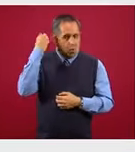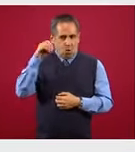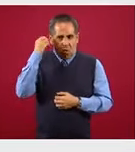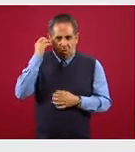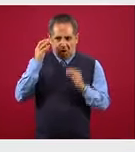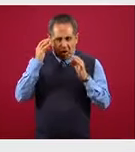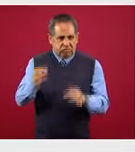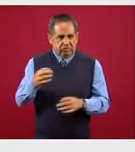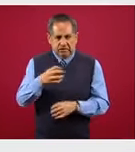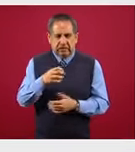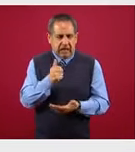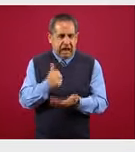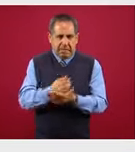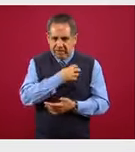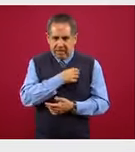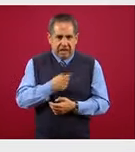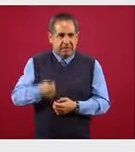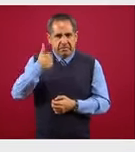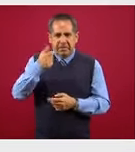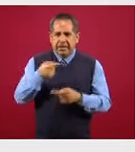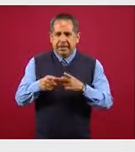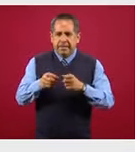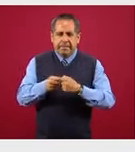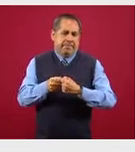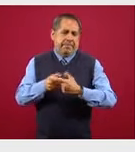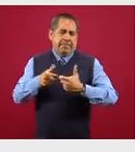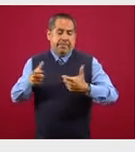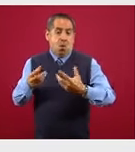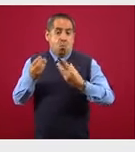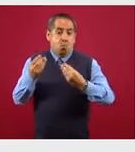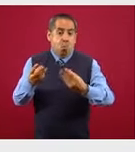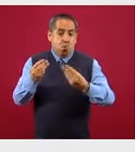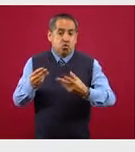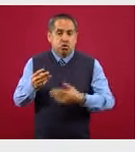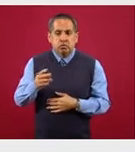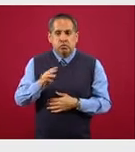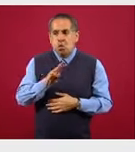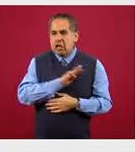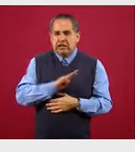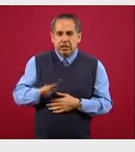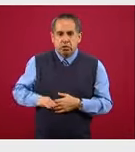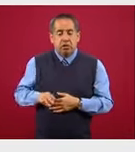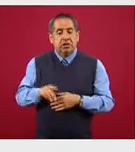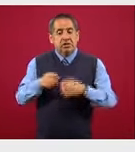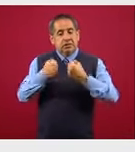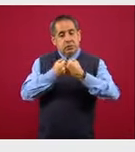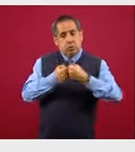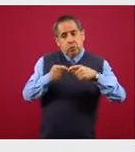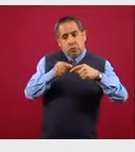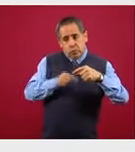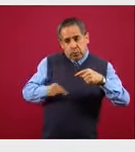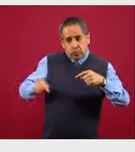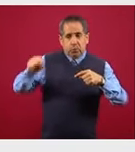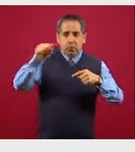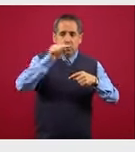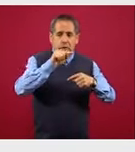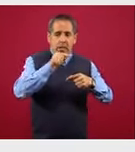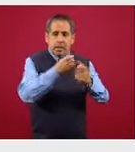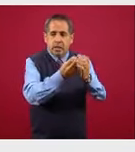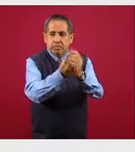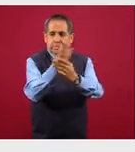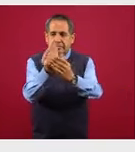muchos municipios, como podemos ver en la gráfica. Prácticamente son los municipios periféricos del estado y los municipios del centro los que inician